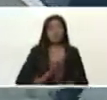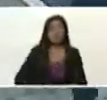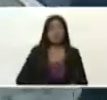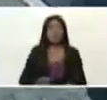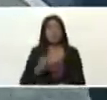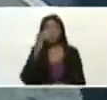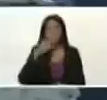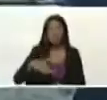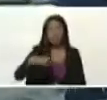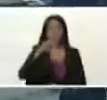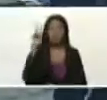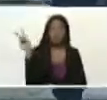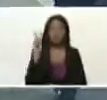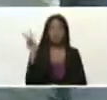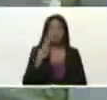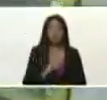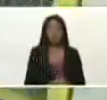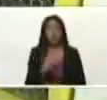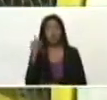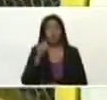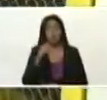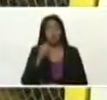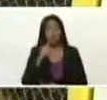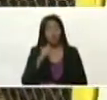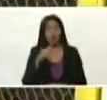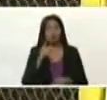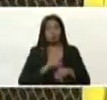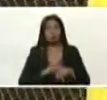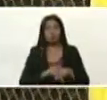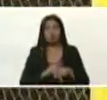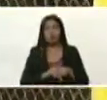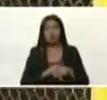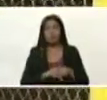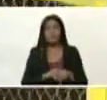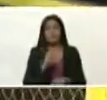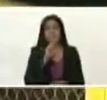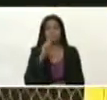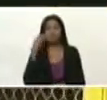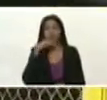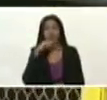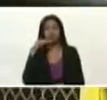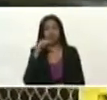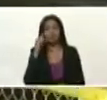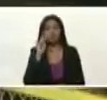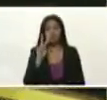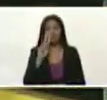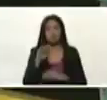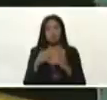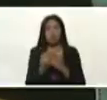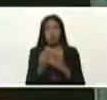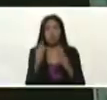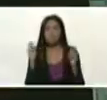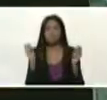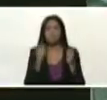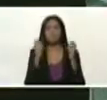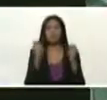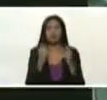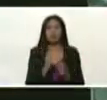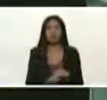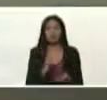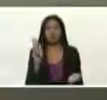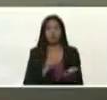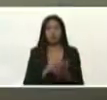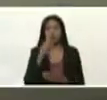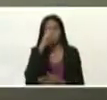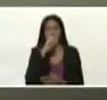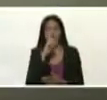pueblo de Venezuela. Hoy, a esta hora, 22 de octubre, cuando estamos en vísperas de cumplir un